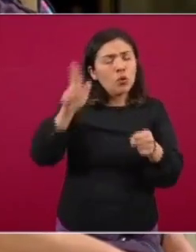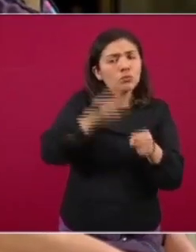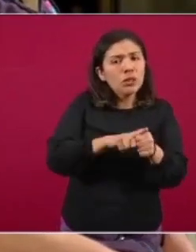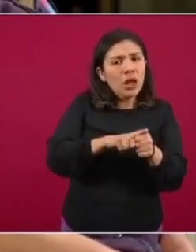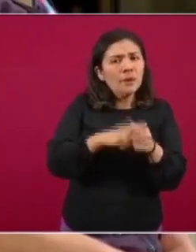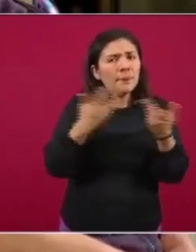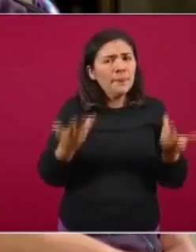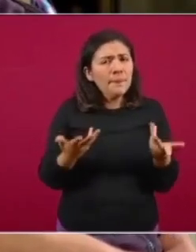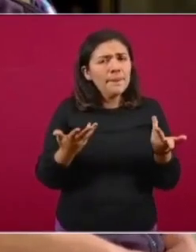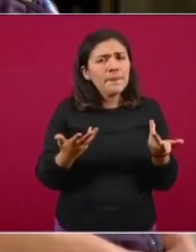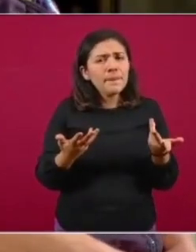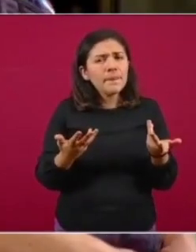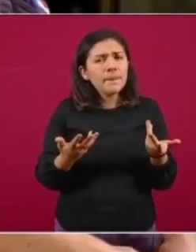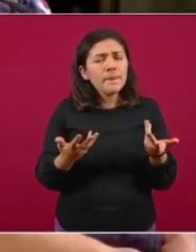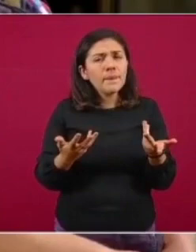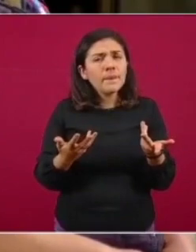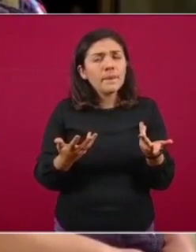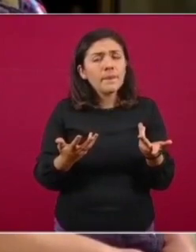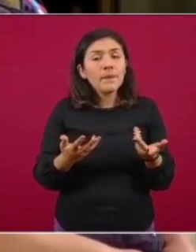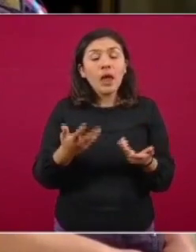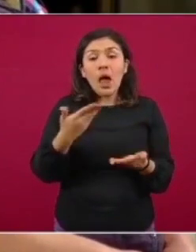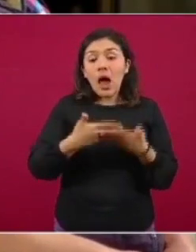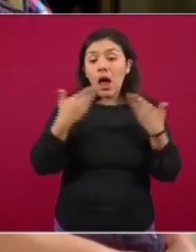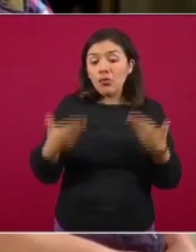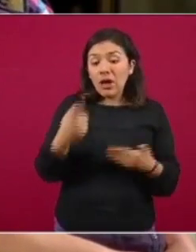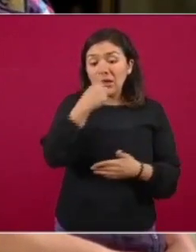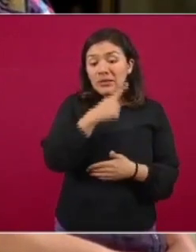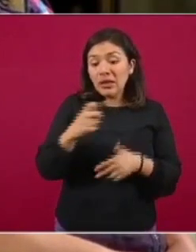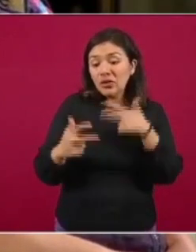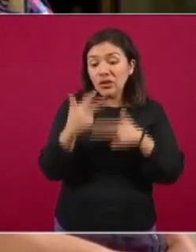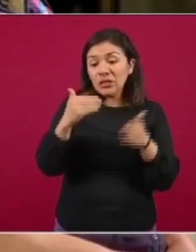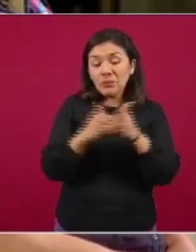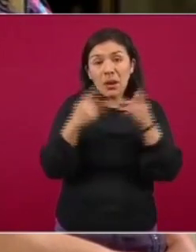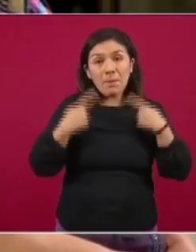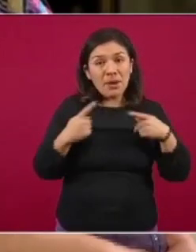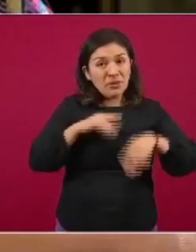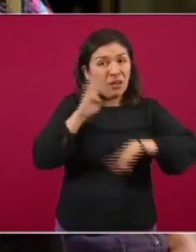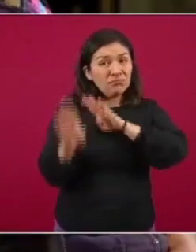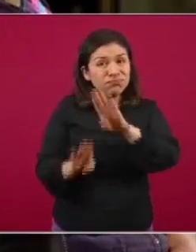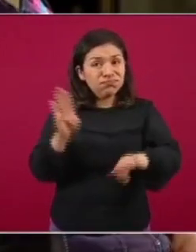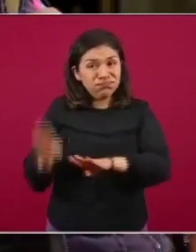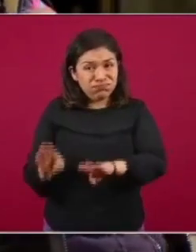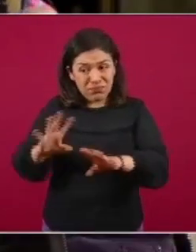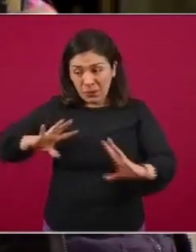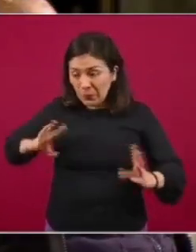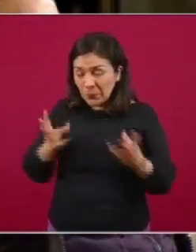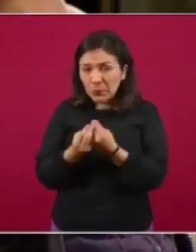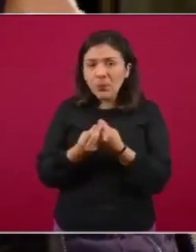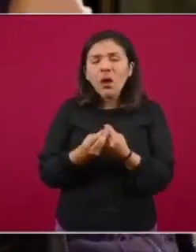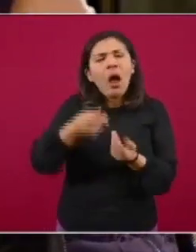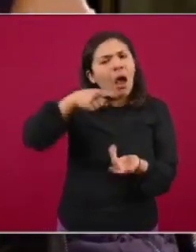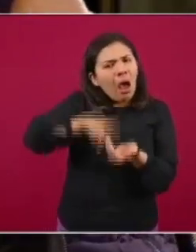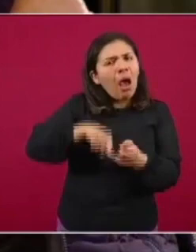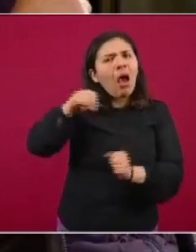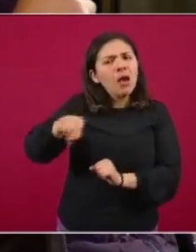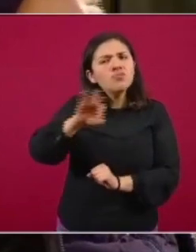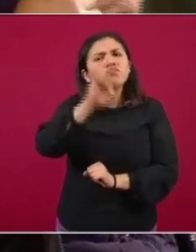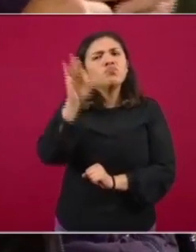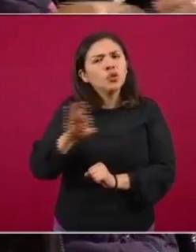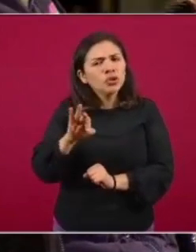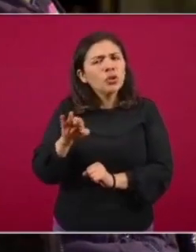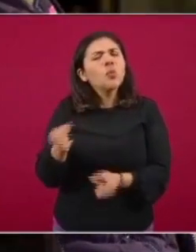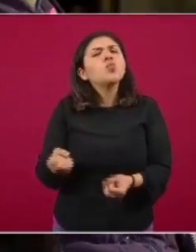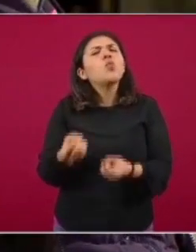hospitalizados. Y en estas 113,000 muertes de funciones que llevamos, ¿qué porcentaje